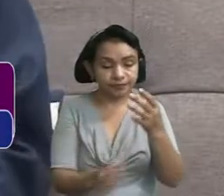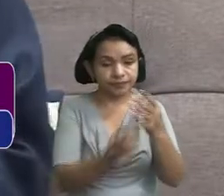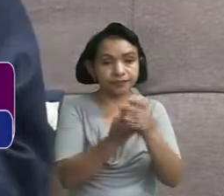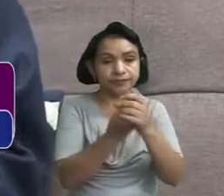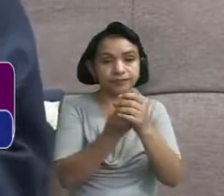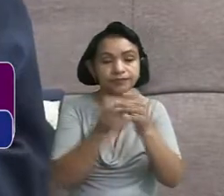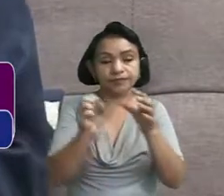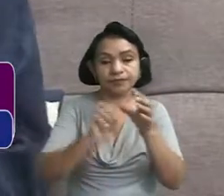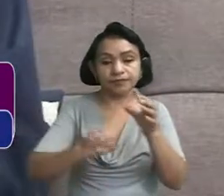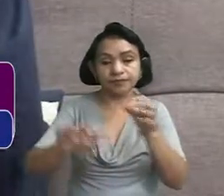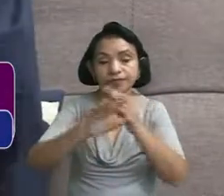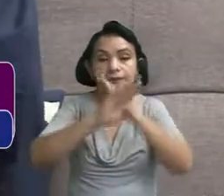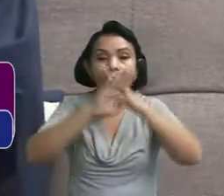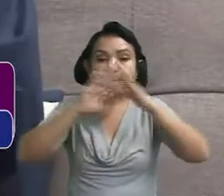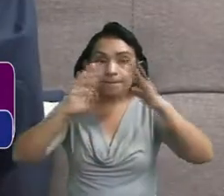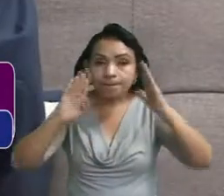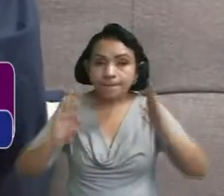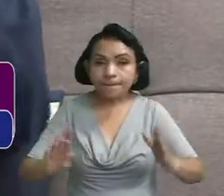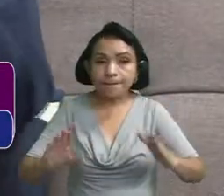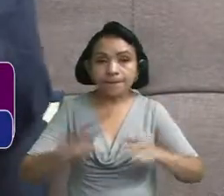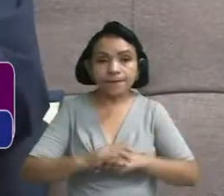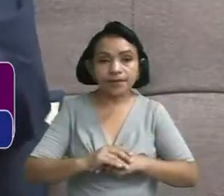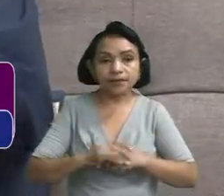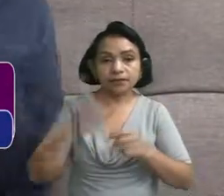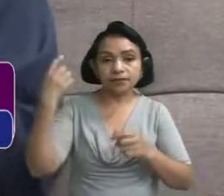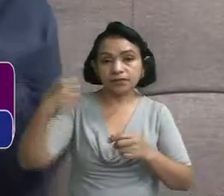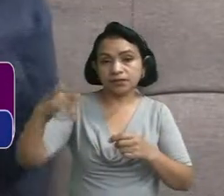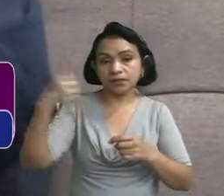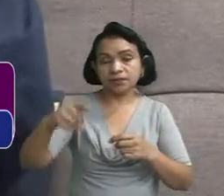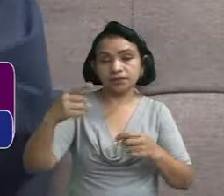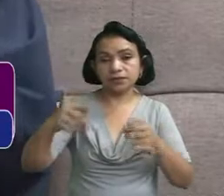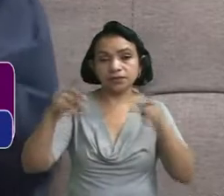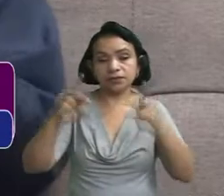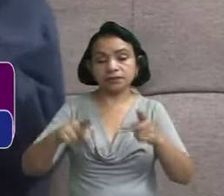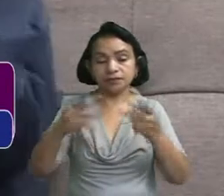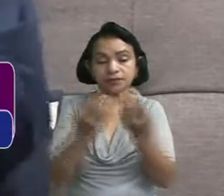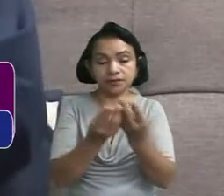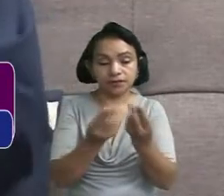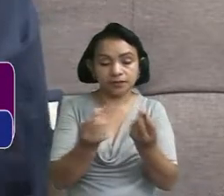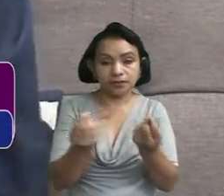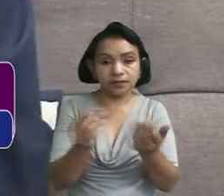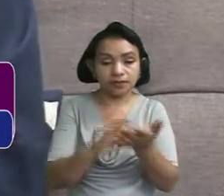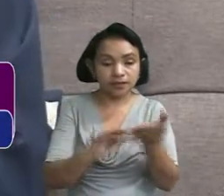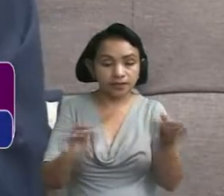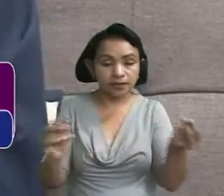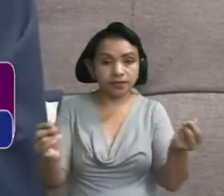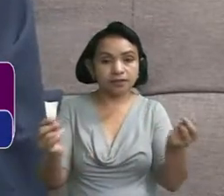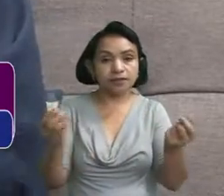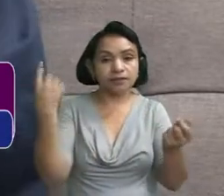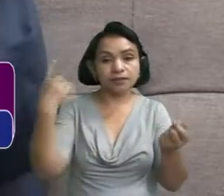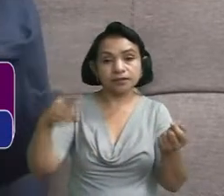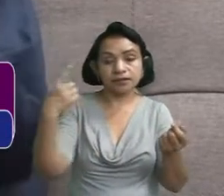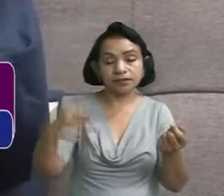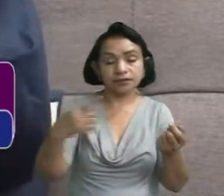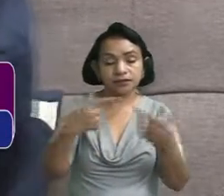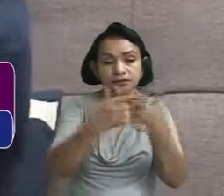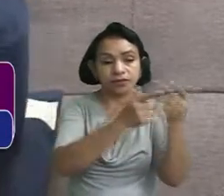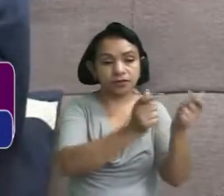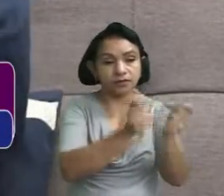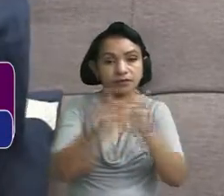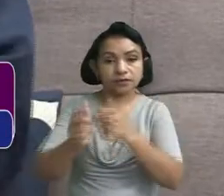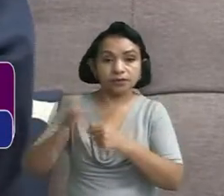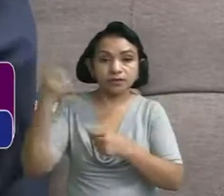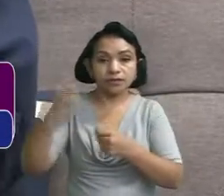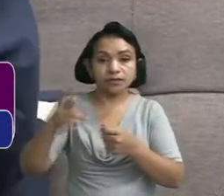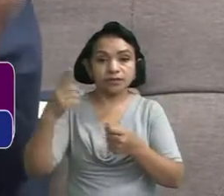concepto importante para la paz. Igualmente, los derechos de los campesinos, el derecho a la tierra, el derecho a ser cooperativizado, el derecho de los pobladores